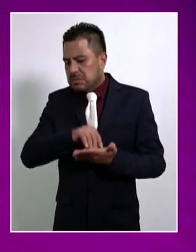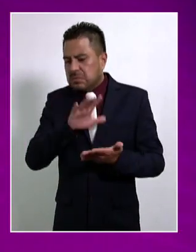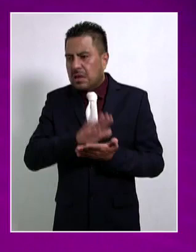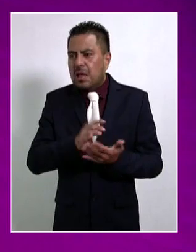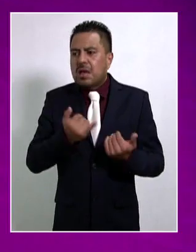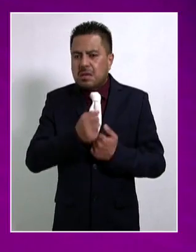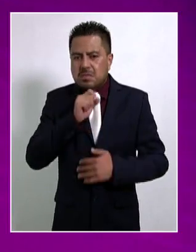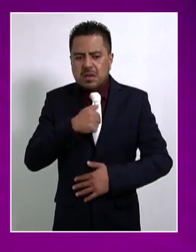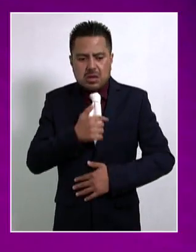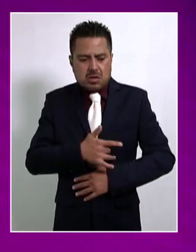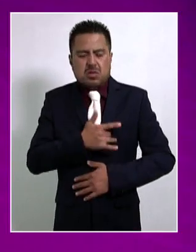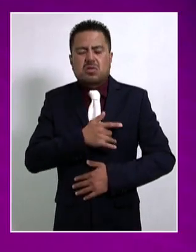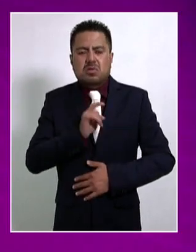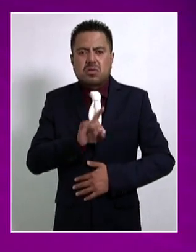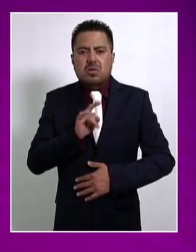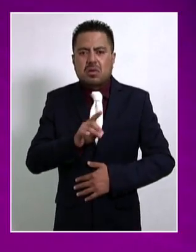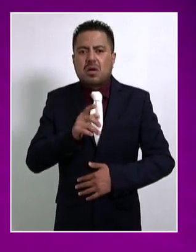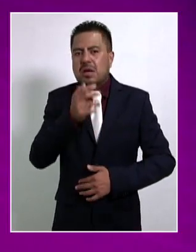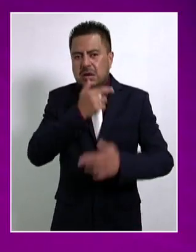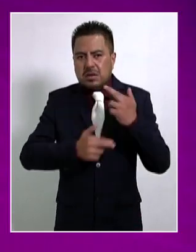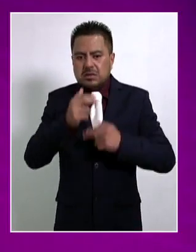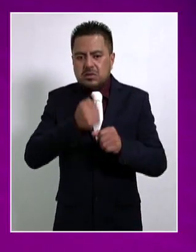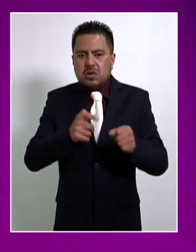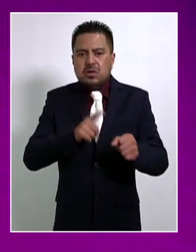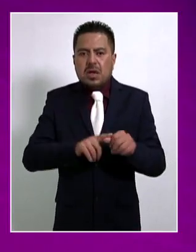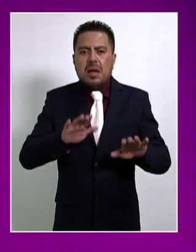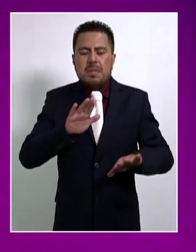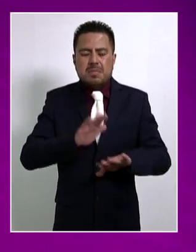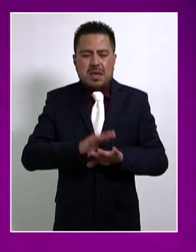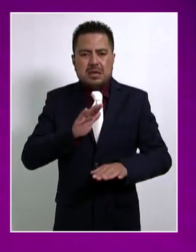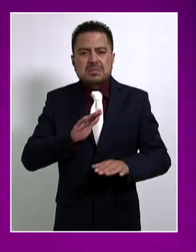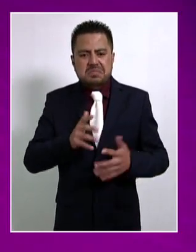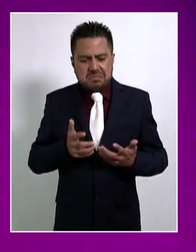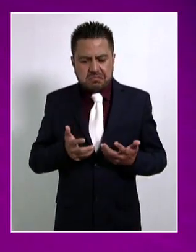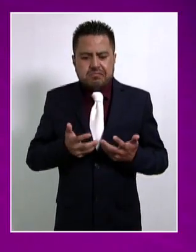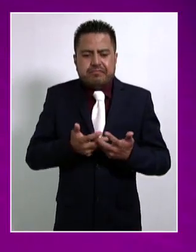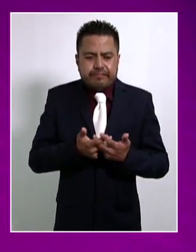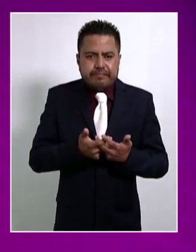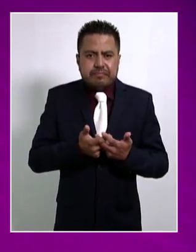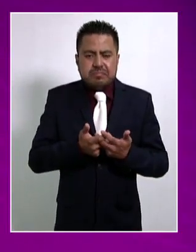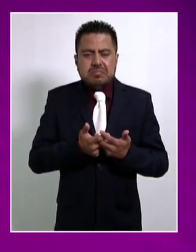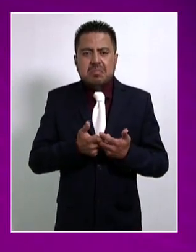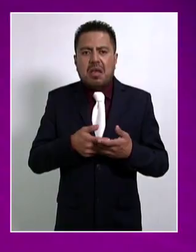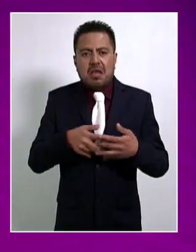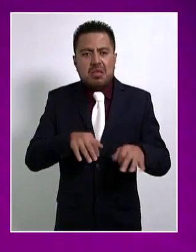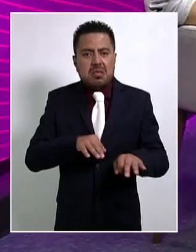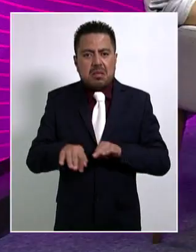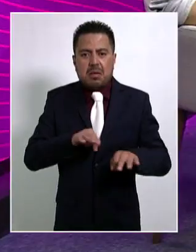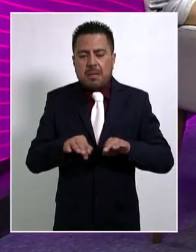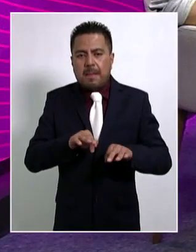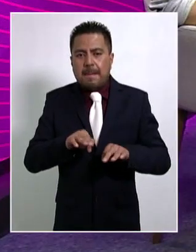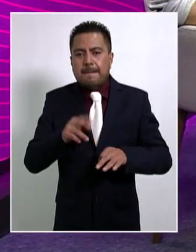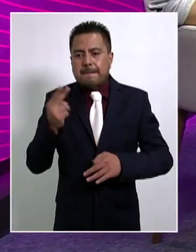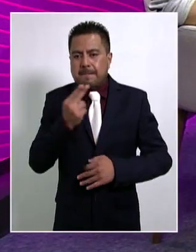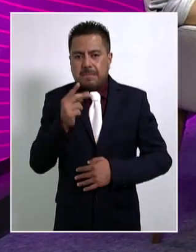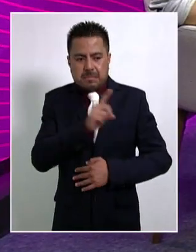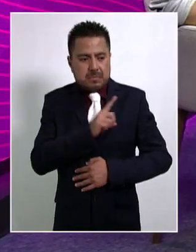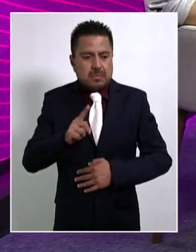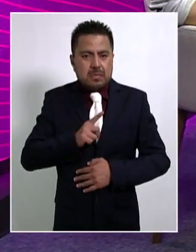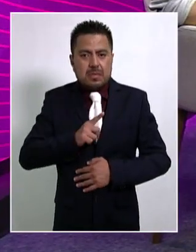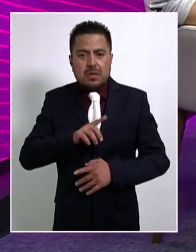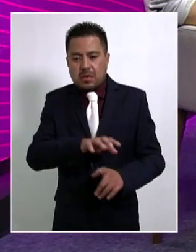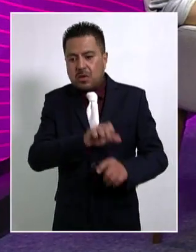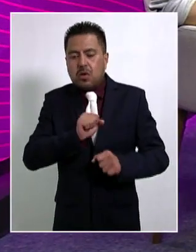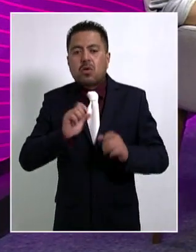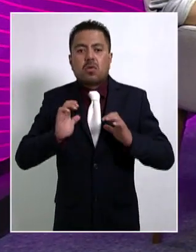me dolió, ¿no? Y creo que regresar a sociedades más empáticas es un trabajo que nos corresponde también desde asumir